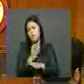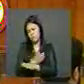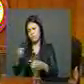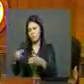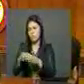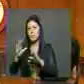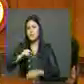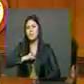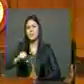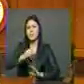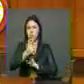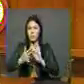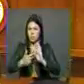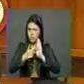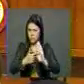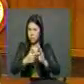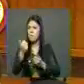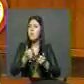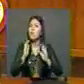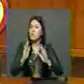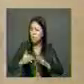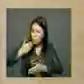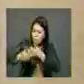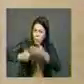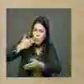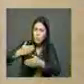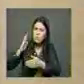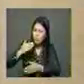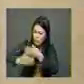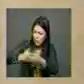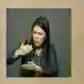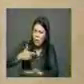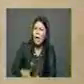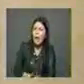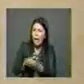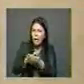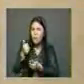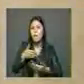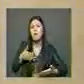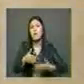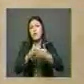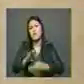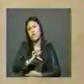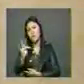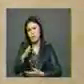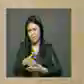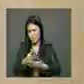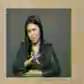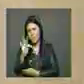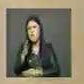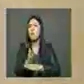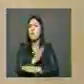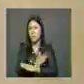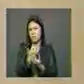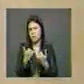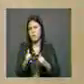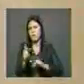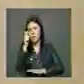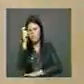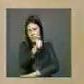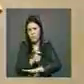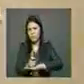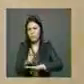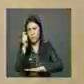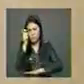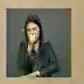Constitucional, con relación a los procesos de tutela incoados por la Procuraduría General de la